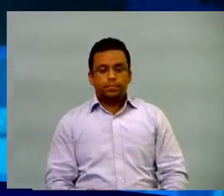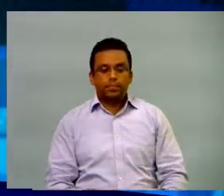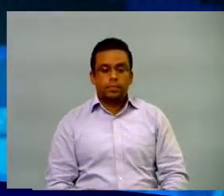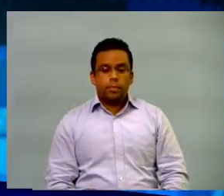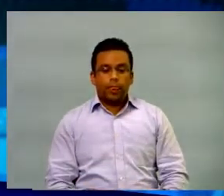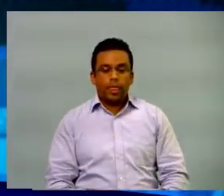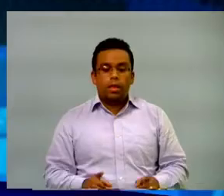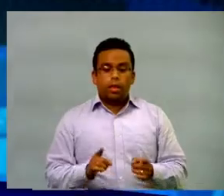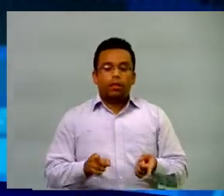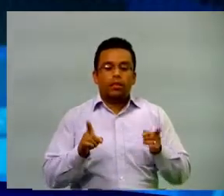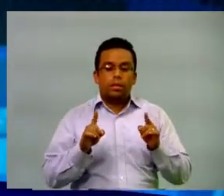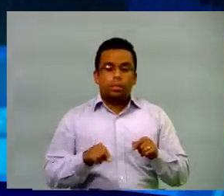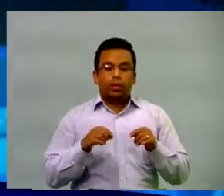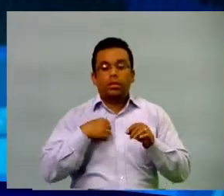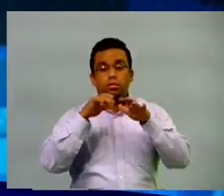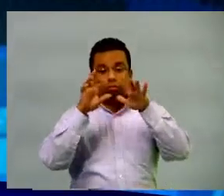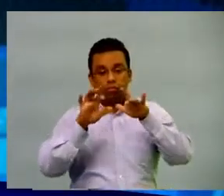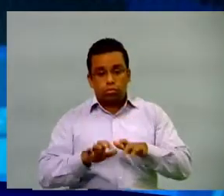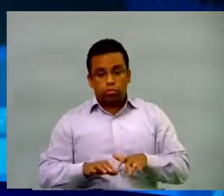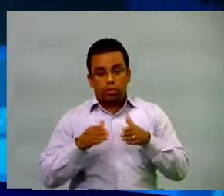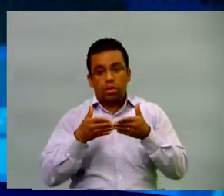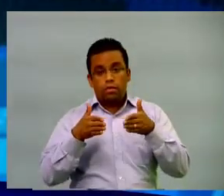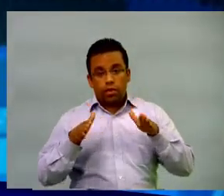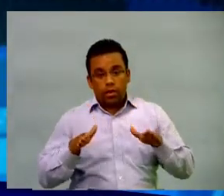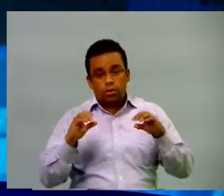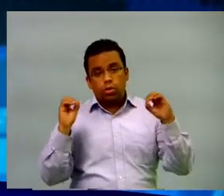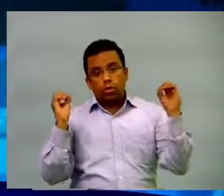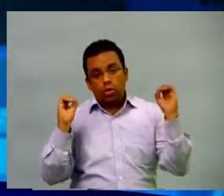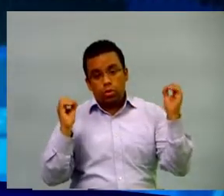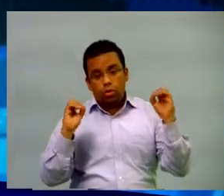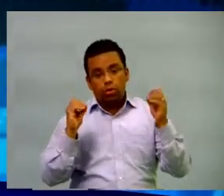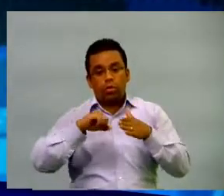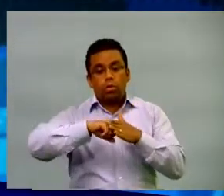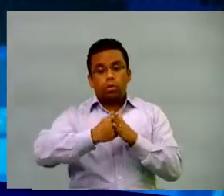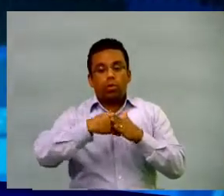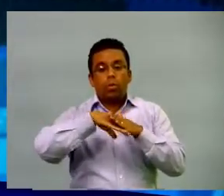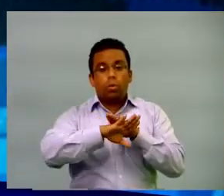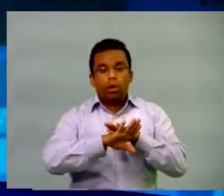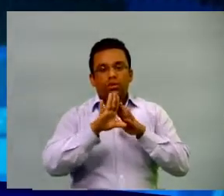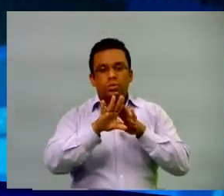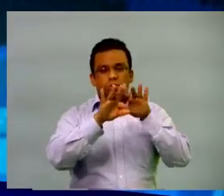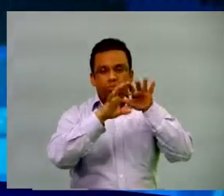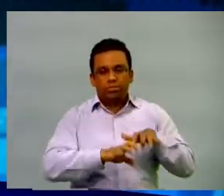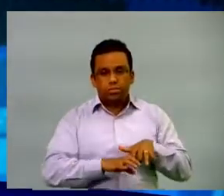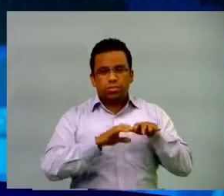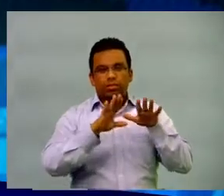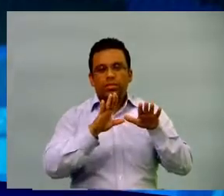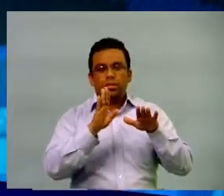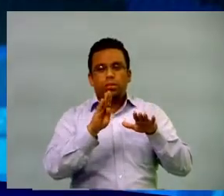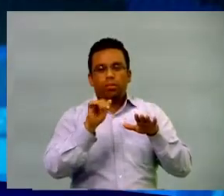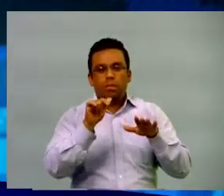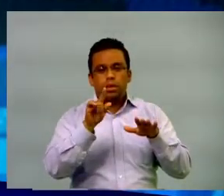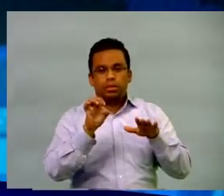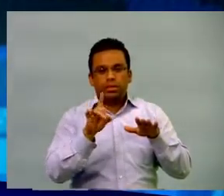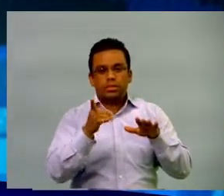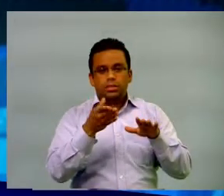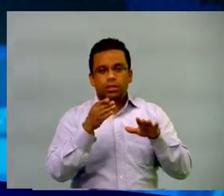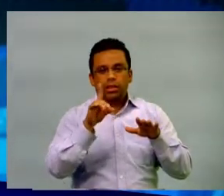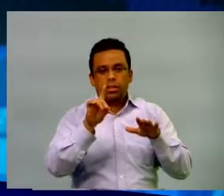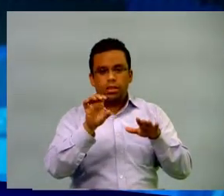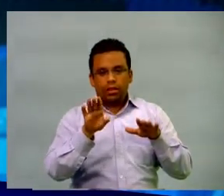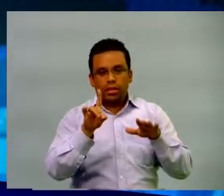Repositorios de documentos de acceso abiertos y repositorios y bases de datos para búsqueda de financiamiento